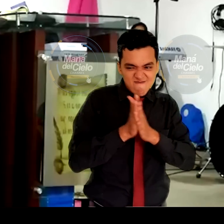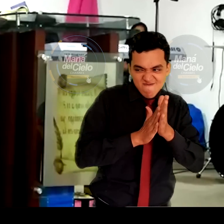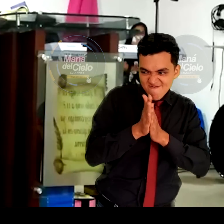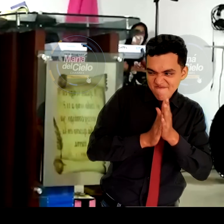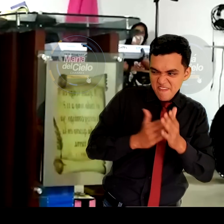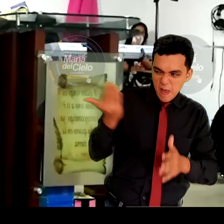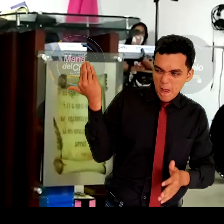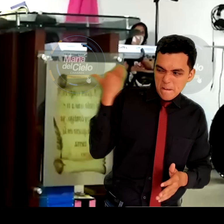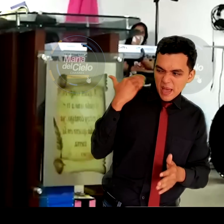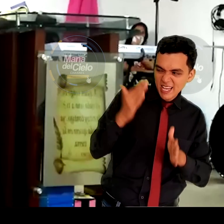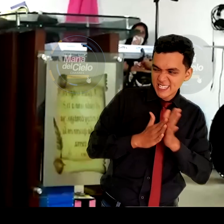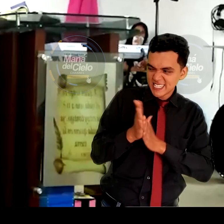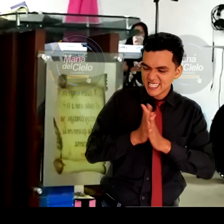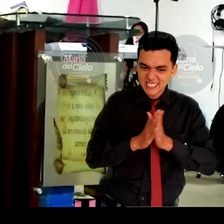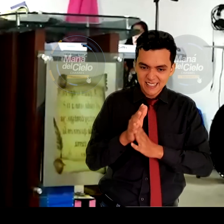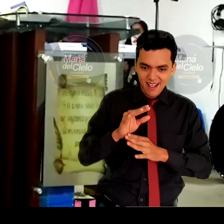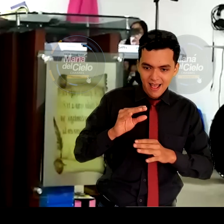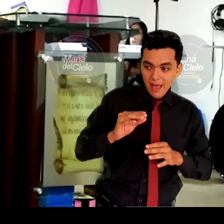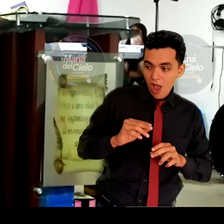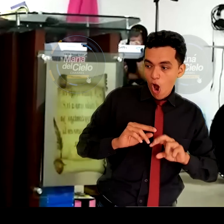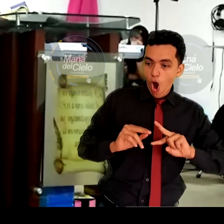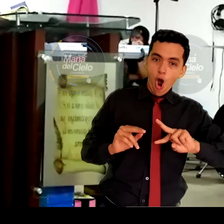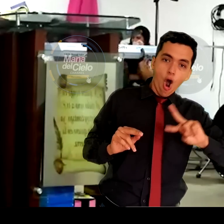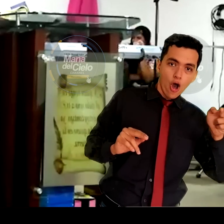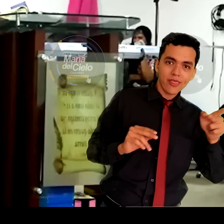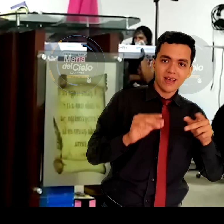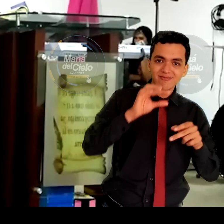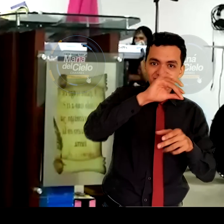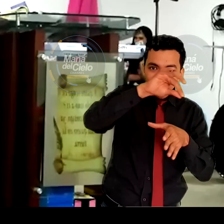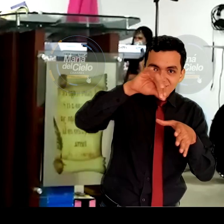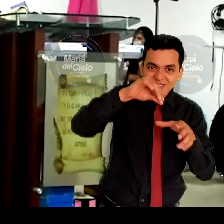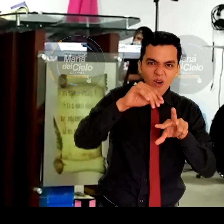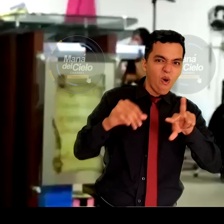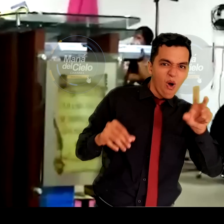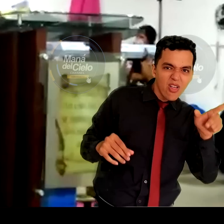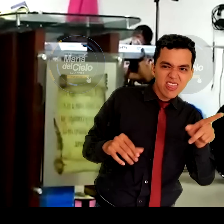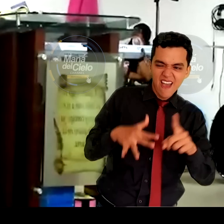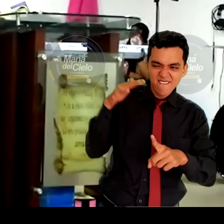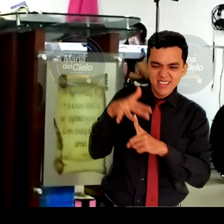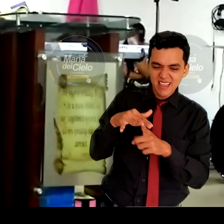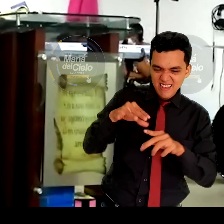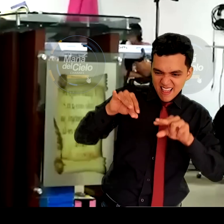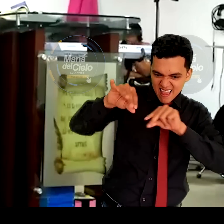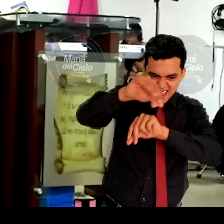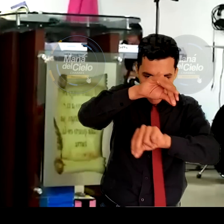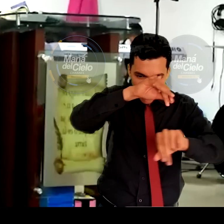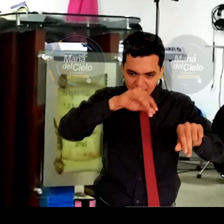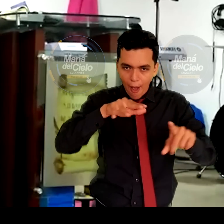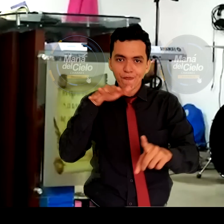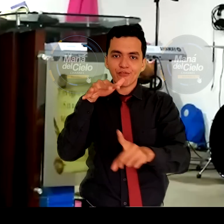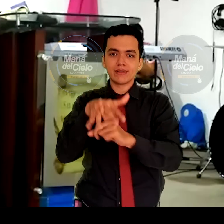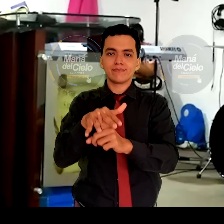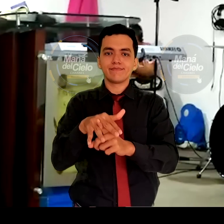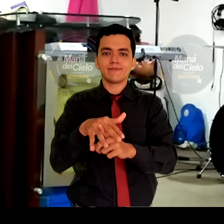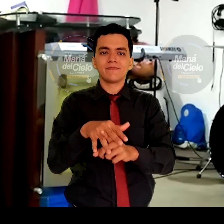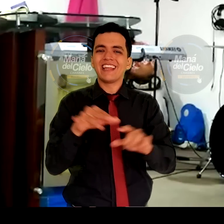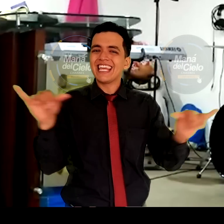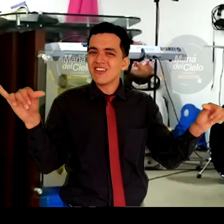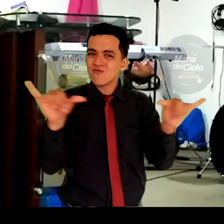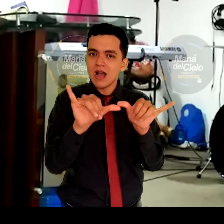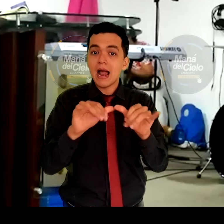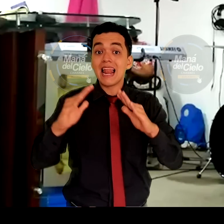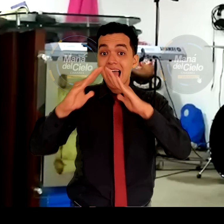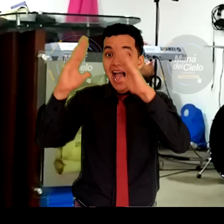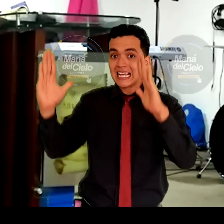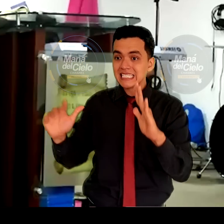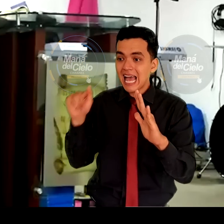Y eso está pasando en algunos hogares. Mientras papá y mamá están entretenidos con la tecnología, corriendo, yendo, viniendo, no hay tiempo para orar,